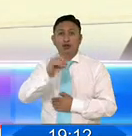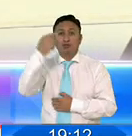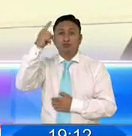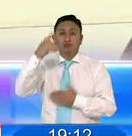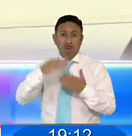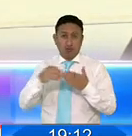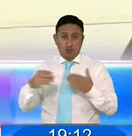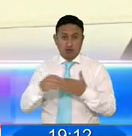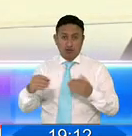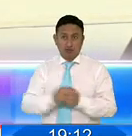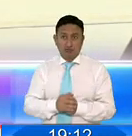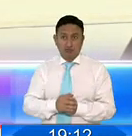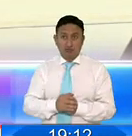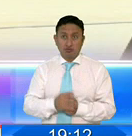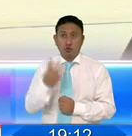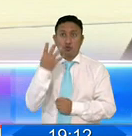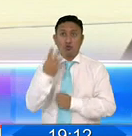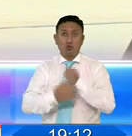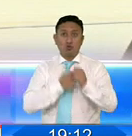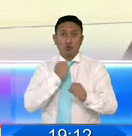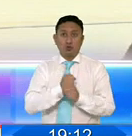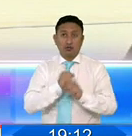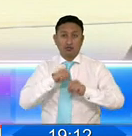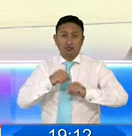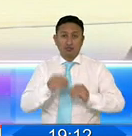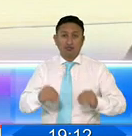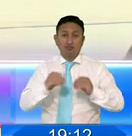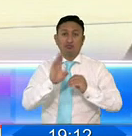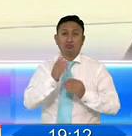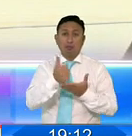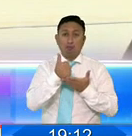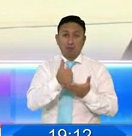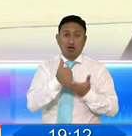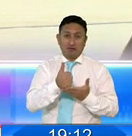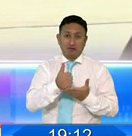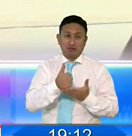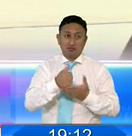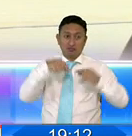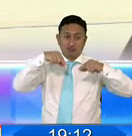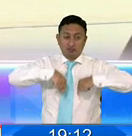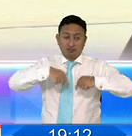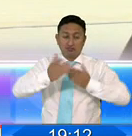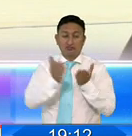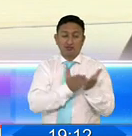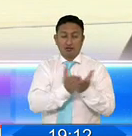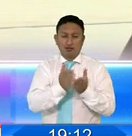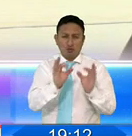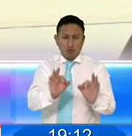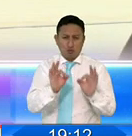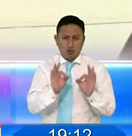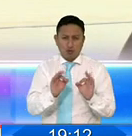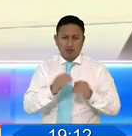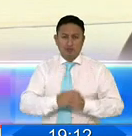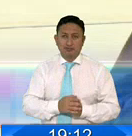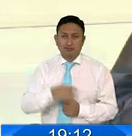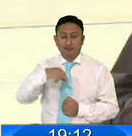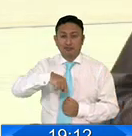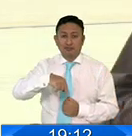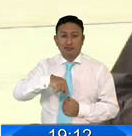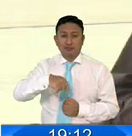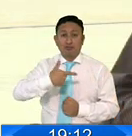de dólares en 4 años, más el beneficio, por supuesto, de brindar un servicio efectivo, eficaz a